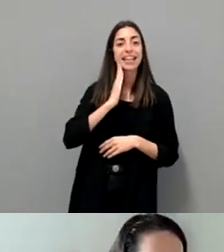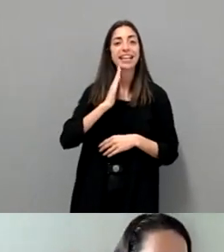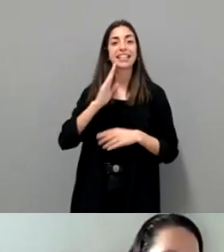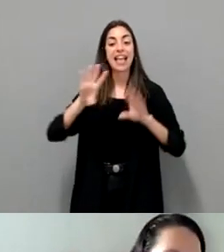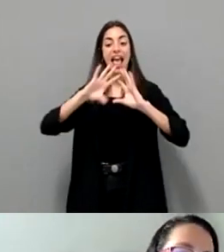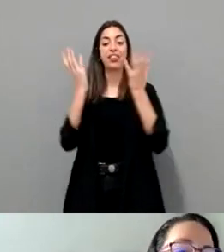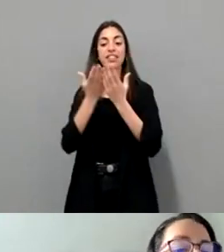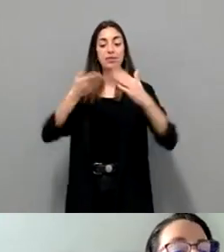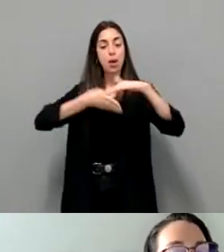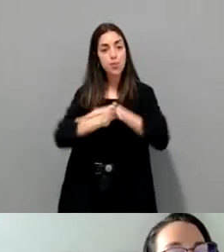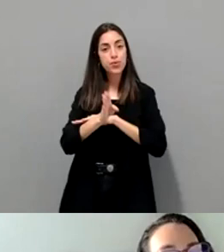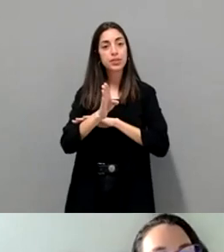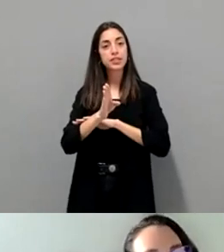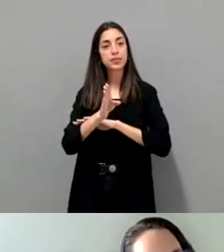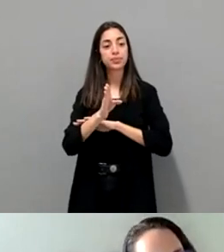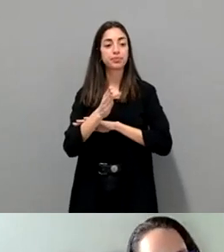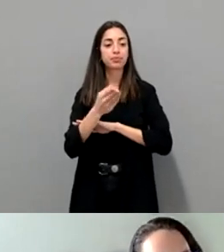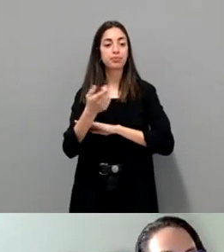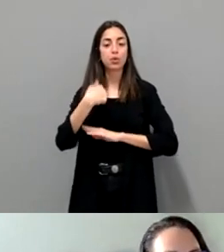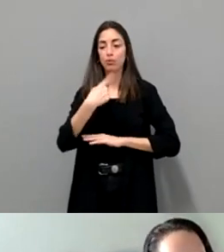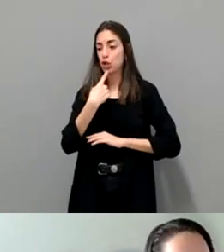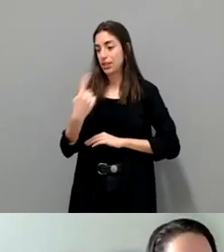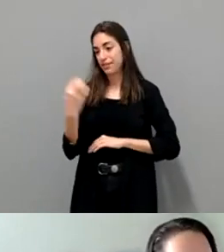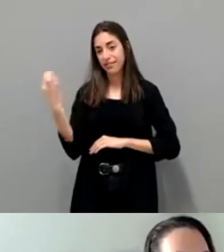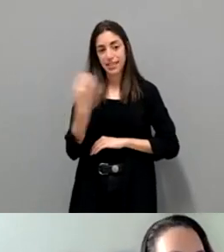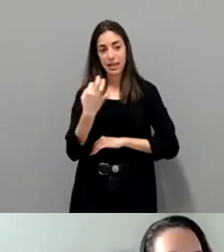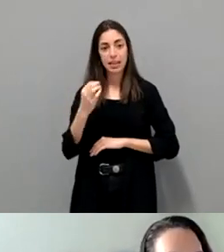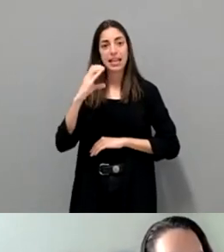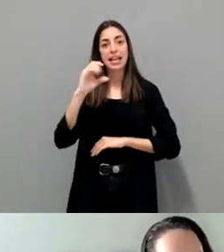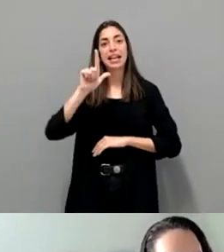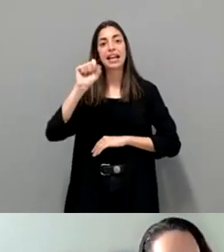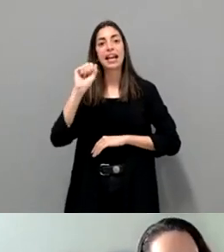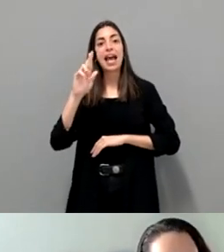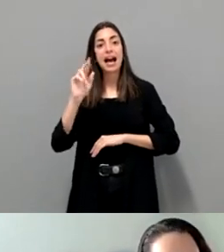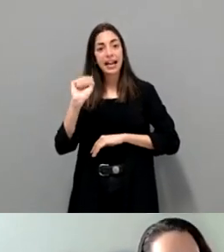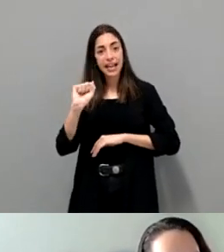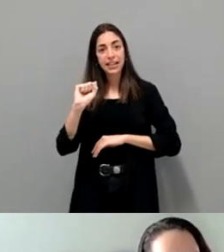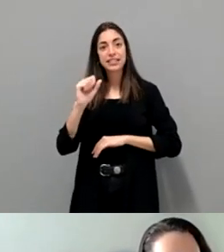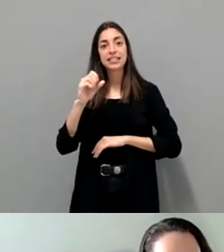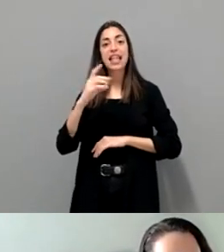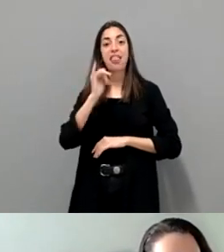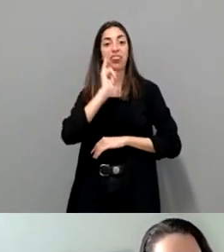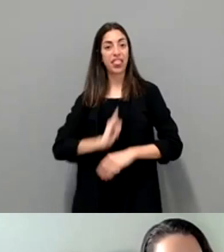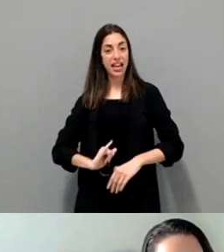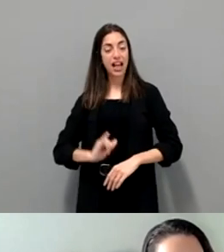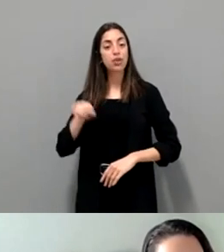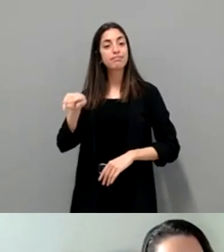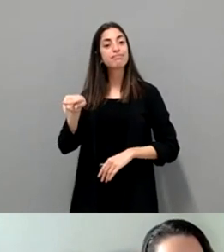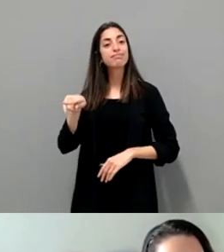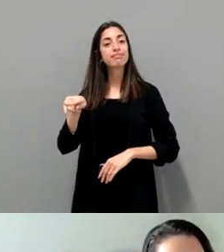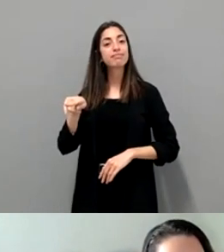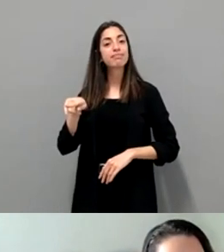universal como, y no puedo sin más nombrarte, Clara Delgado Santos, la